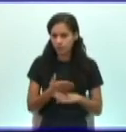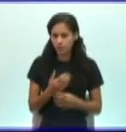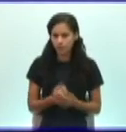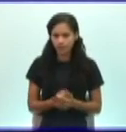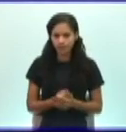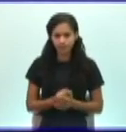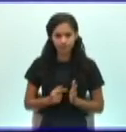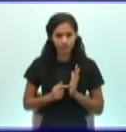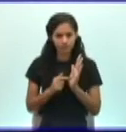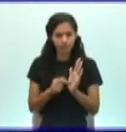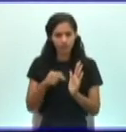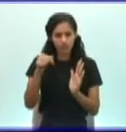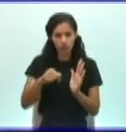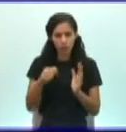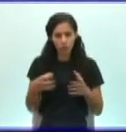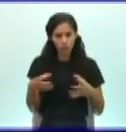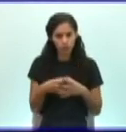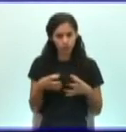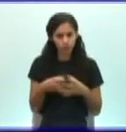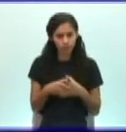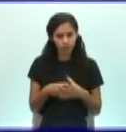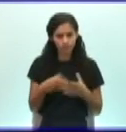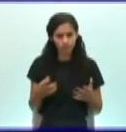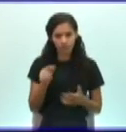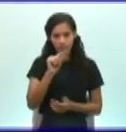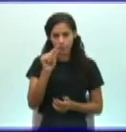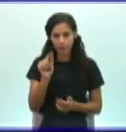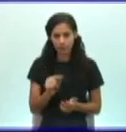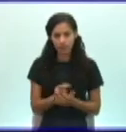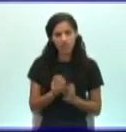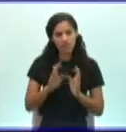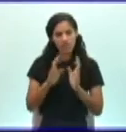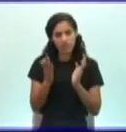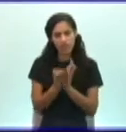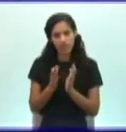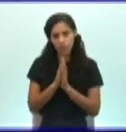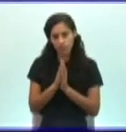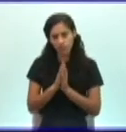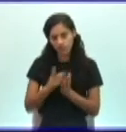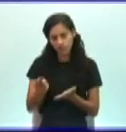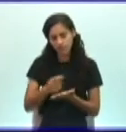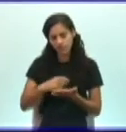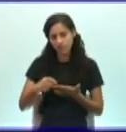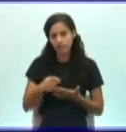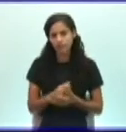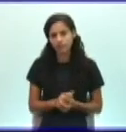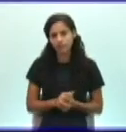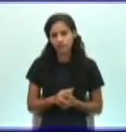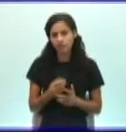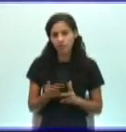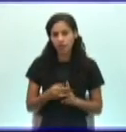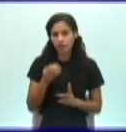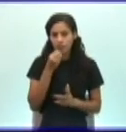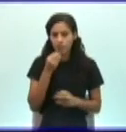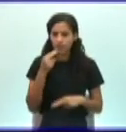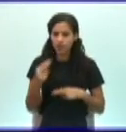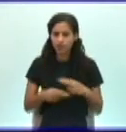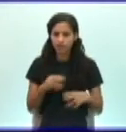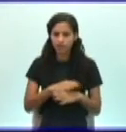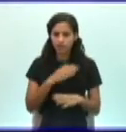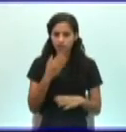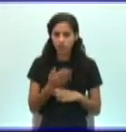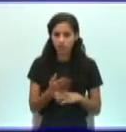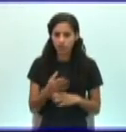he preparado un grupo de actividades. Familiares, por favor, tomen nota para que realicen